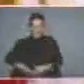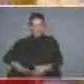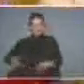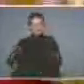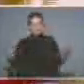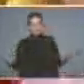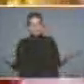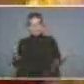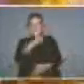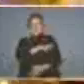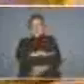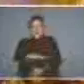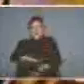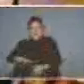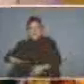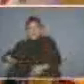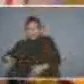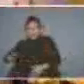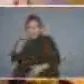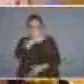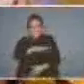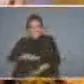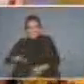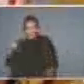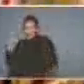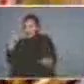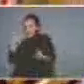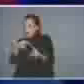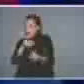unos niños. Niños que solo quieren